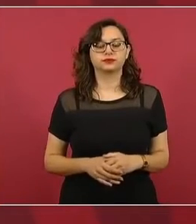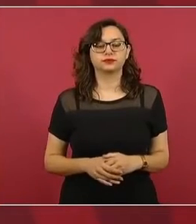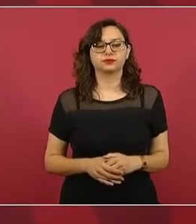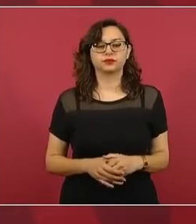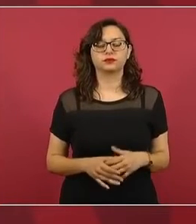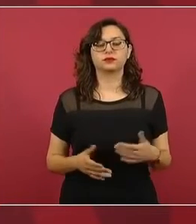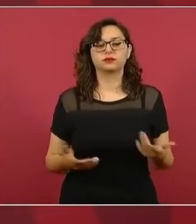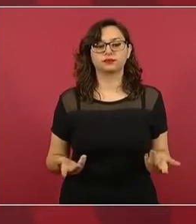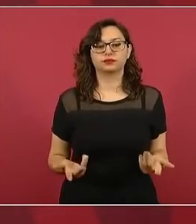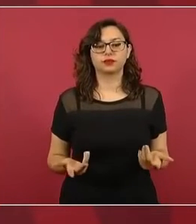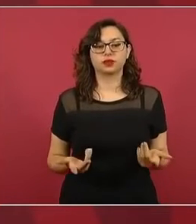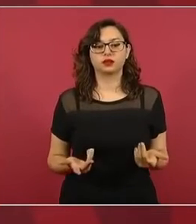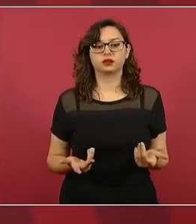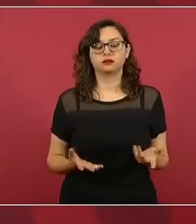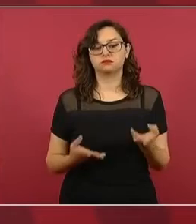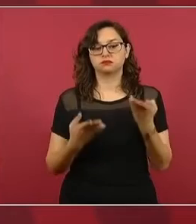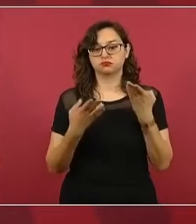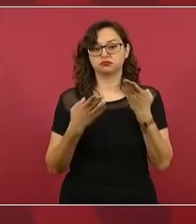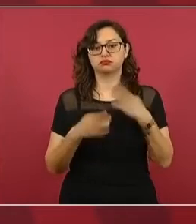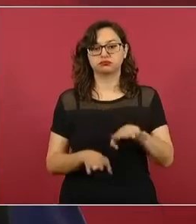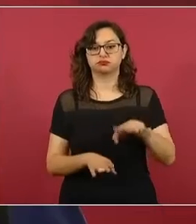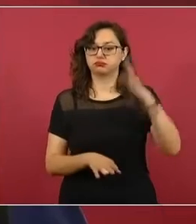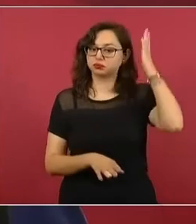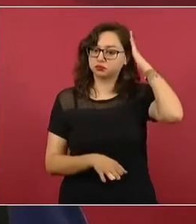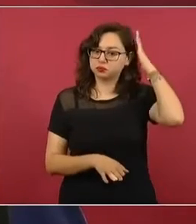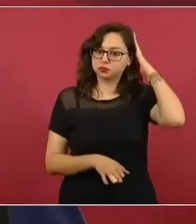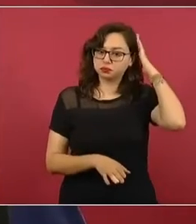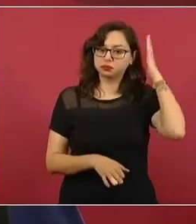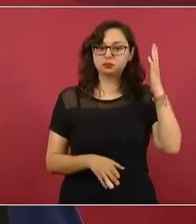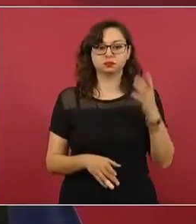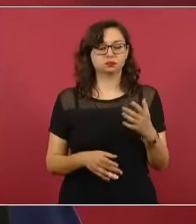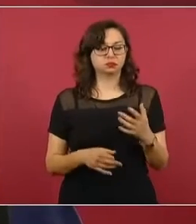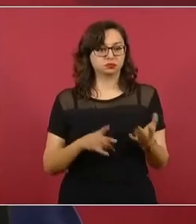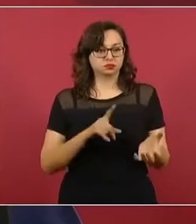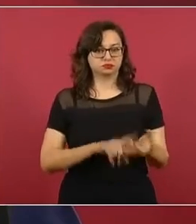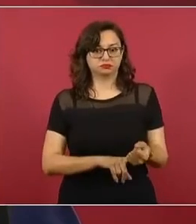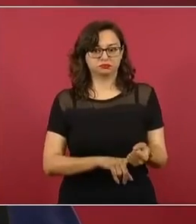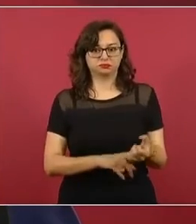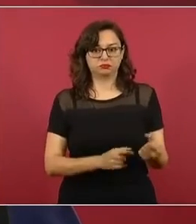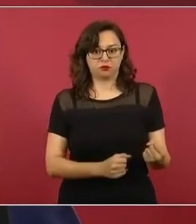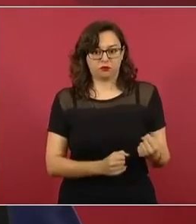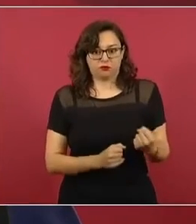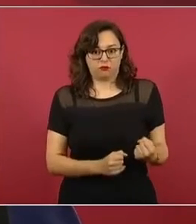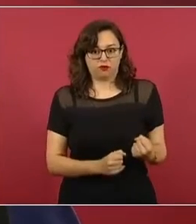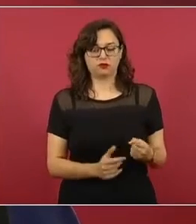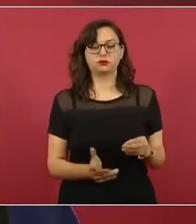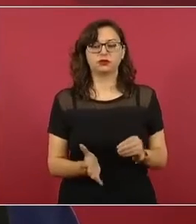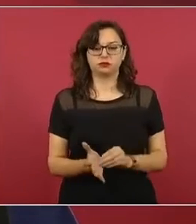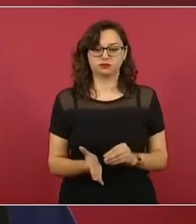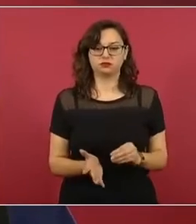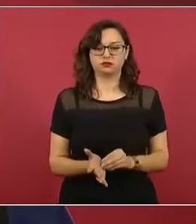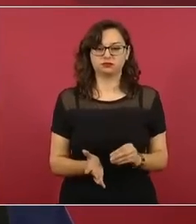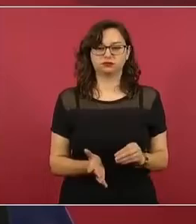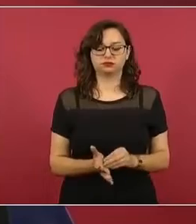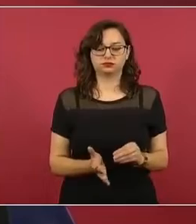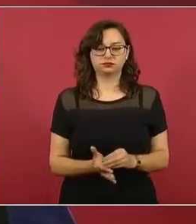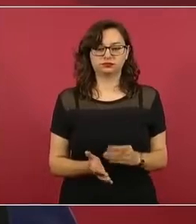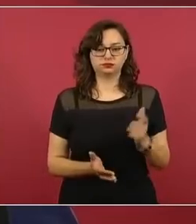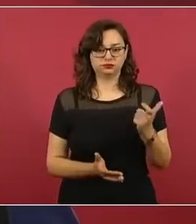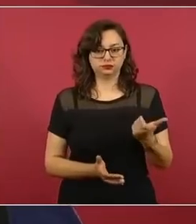fortaleza del Banco Central. Tenemos un incremento en las